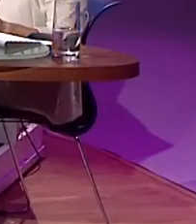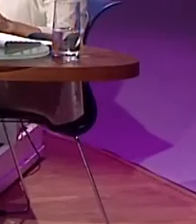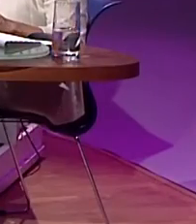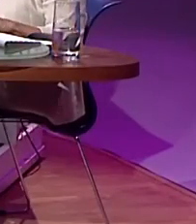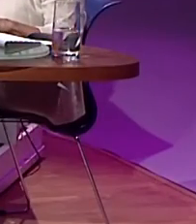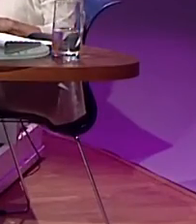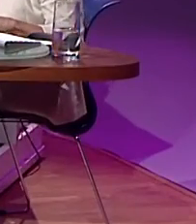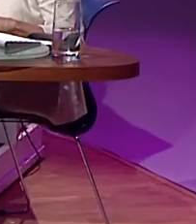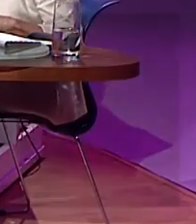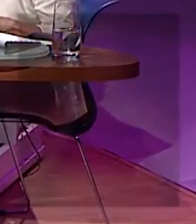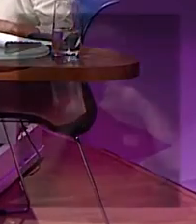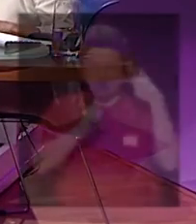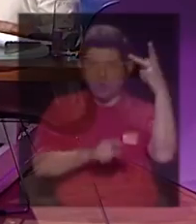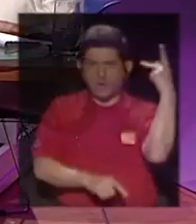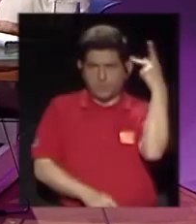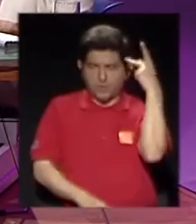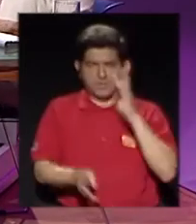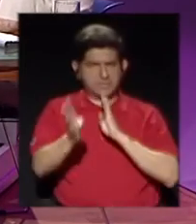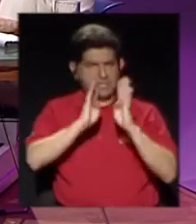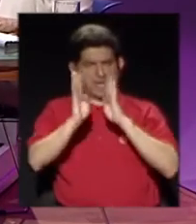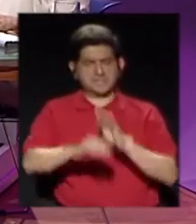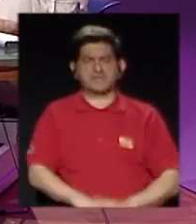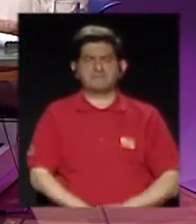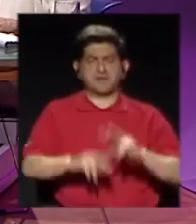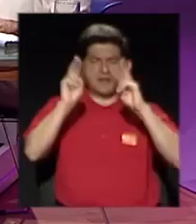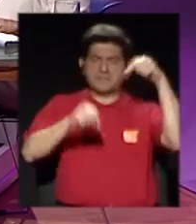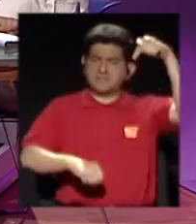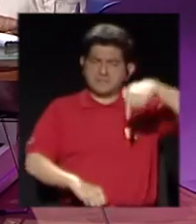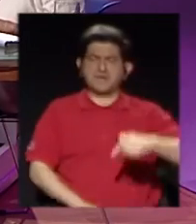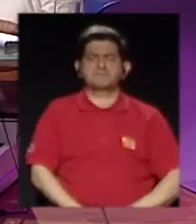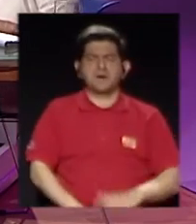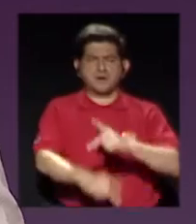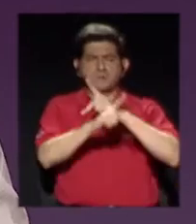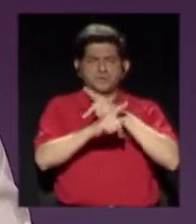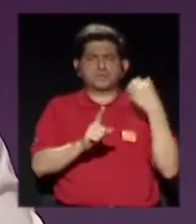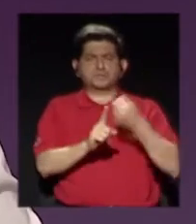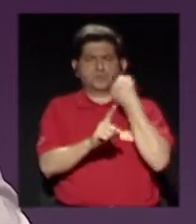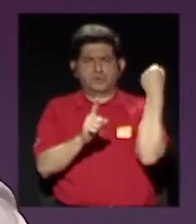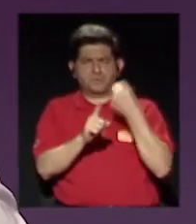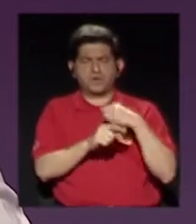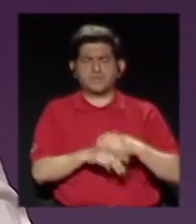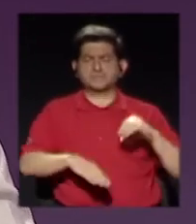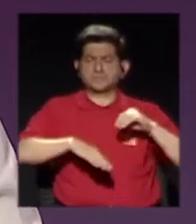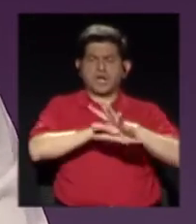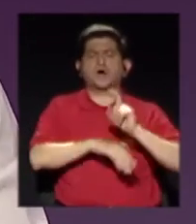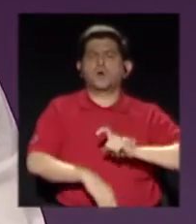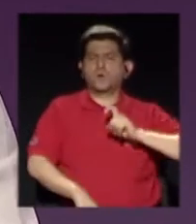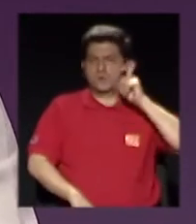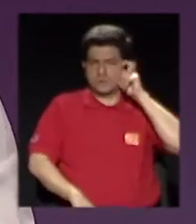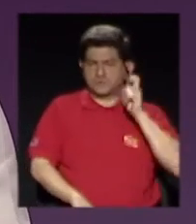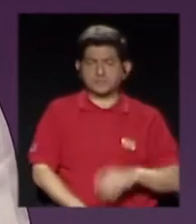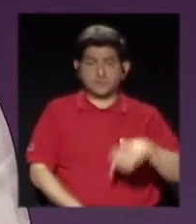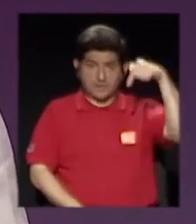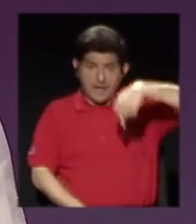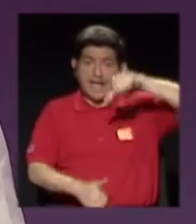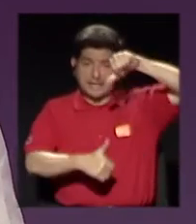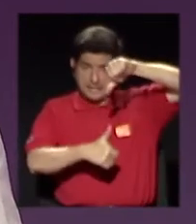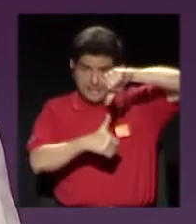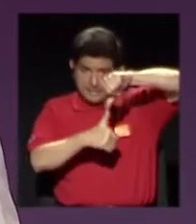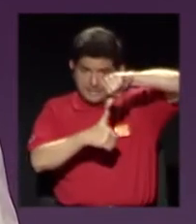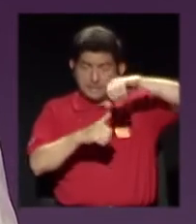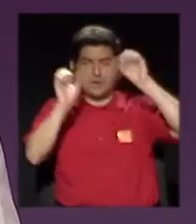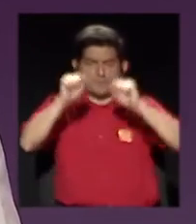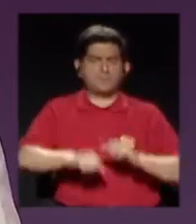seguimos en miradas políticas conversando sobre nuestro tema de hoy refugio y violencia por orientación sexual en centroamérica